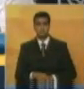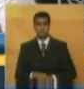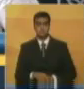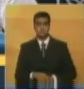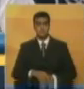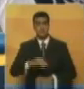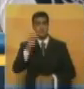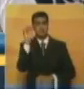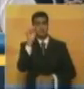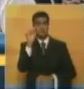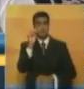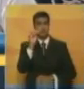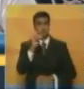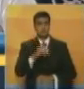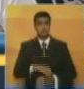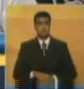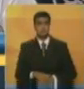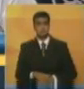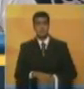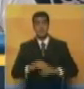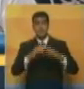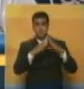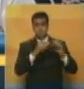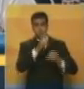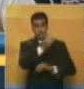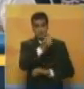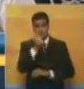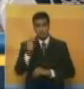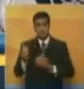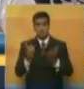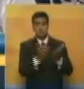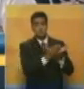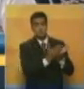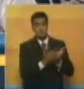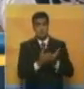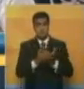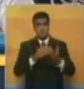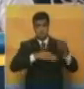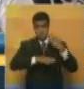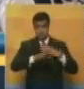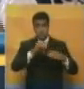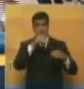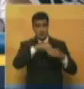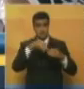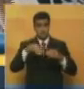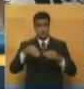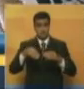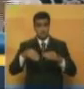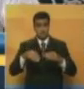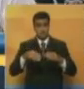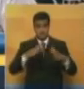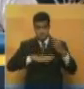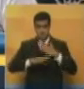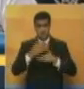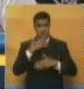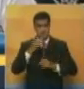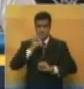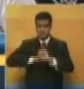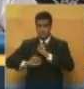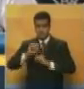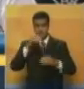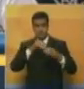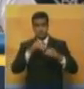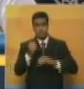El llamado es a todo y cada uno de los estudiantes que vayan a votar. El llamado es a defender el voto el